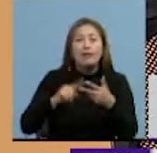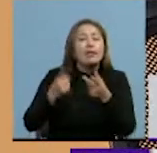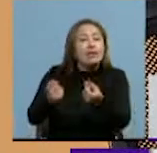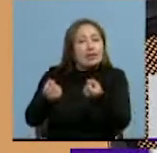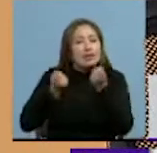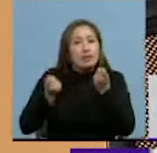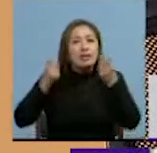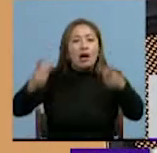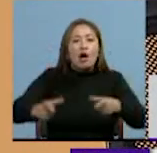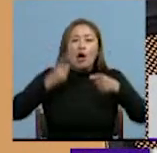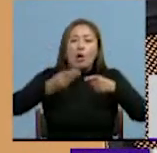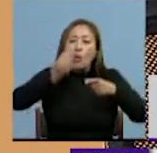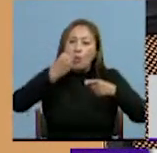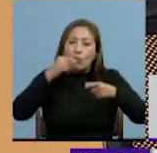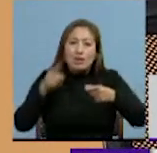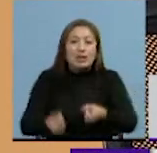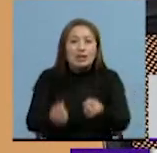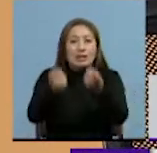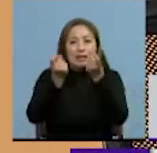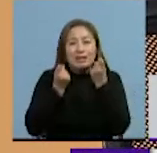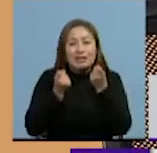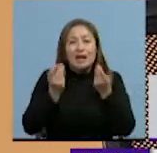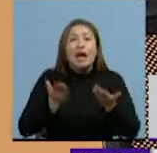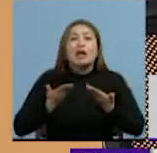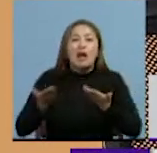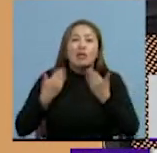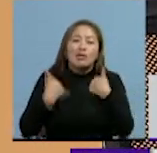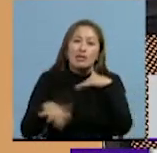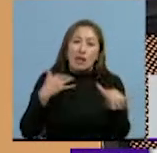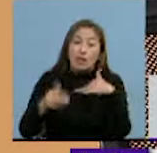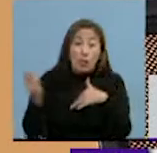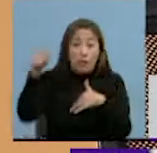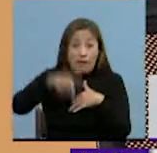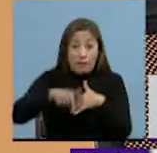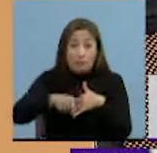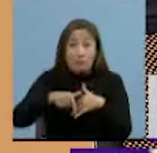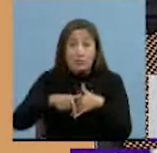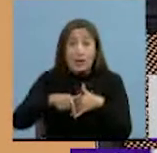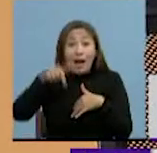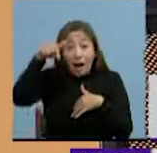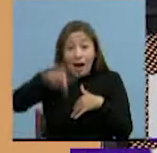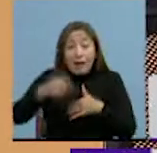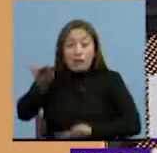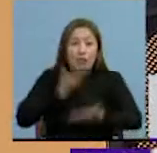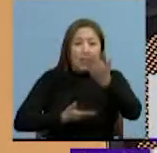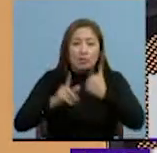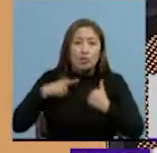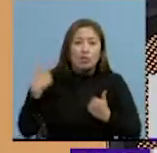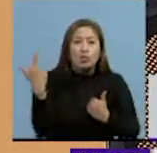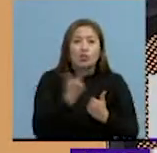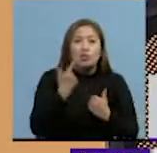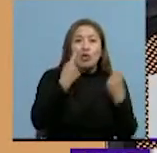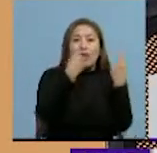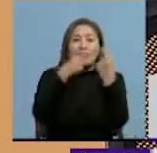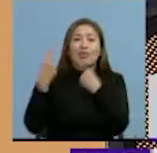necesitan un plato de comida, que necesitan una asistencia inmediata. Estuvieron acá, en el piso, compartiendo con nosotros las